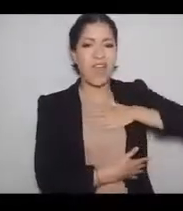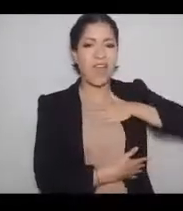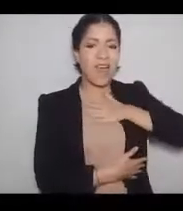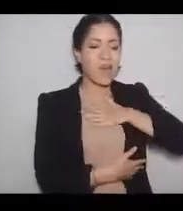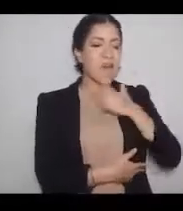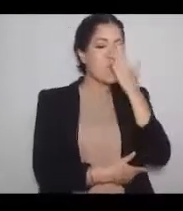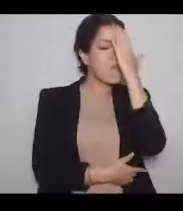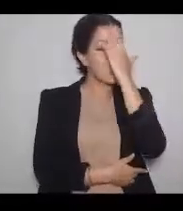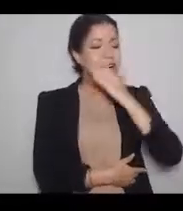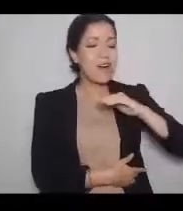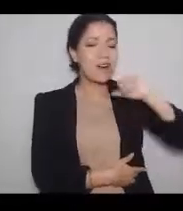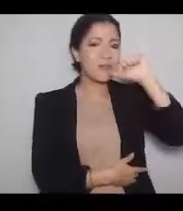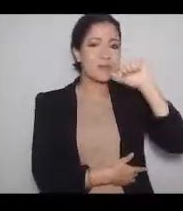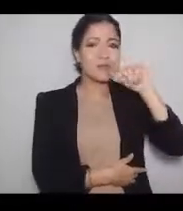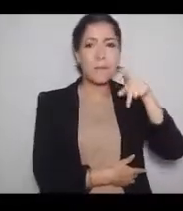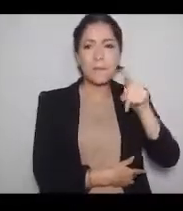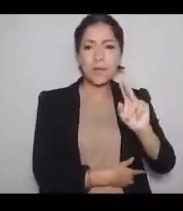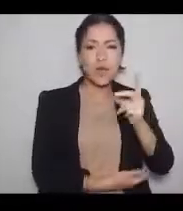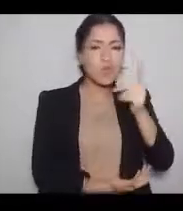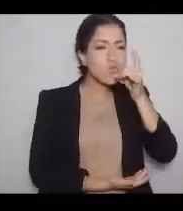fue una estrella fugaz.